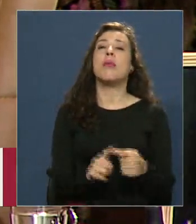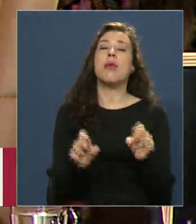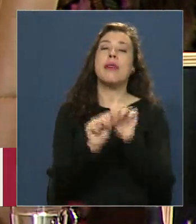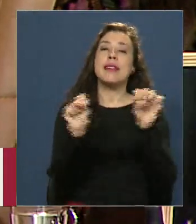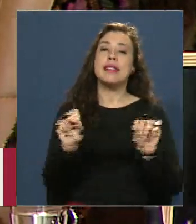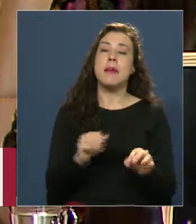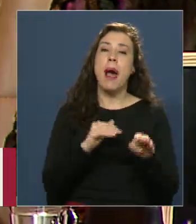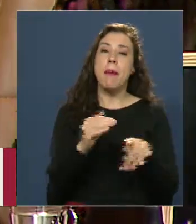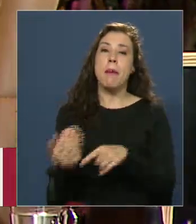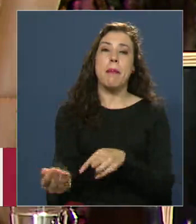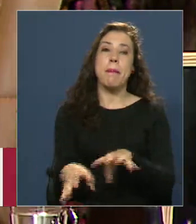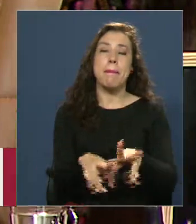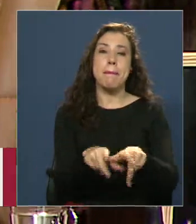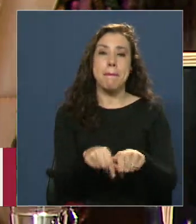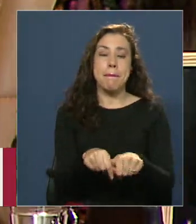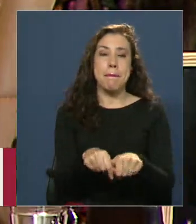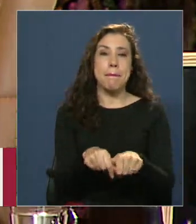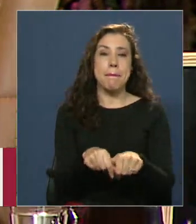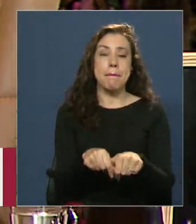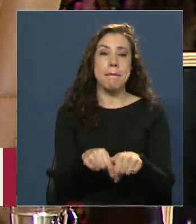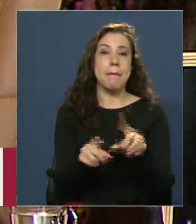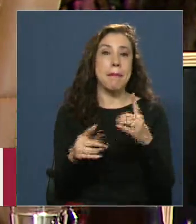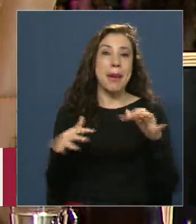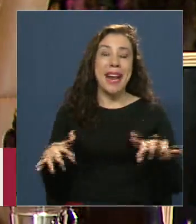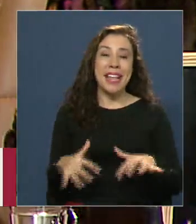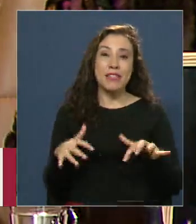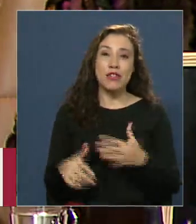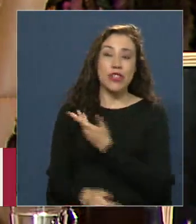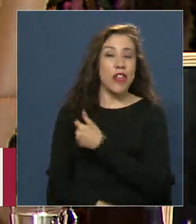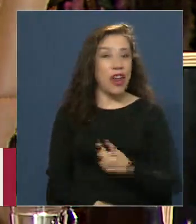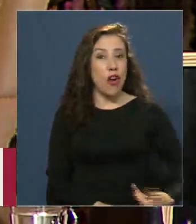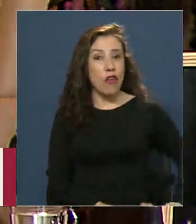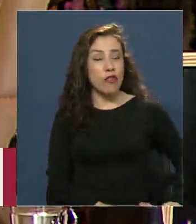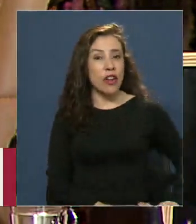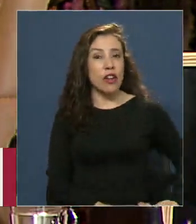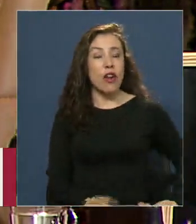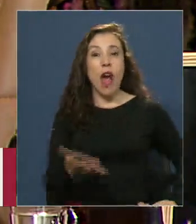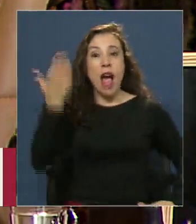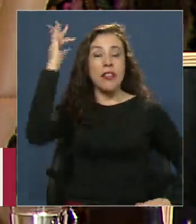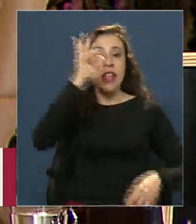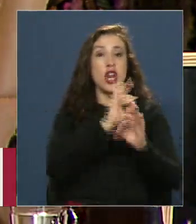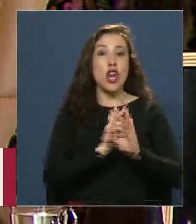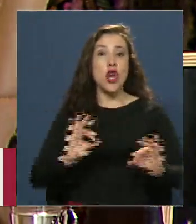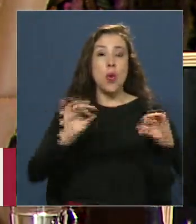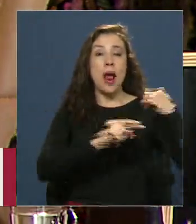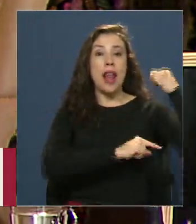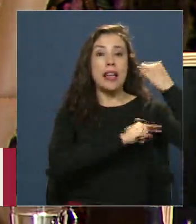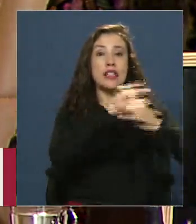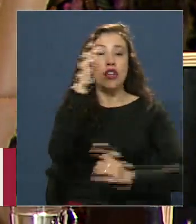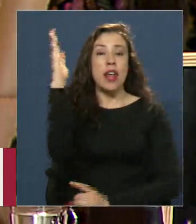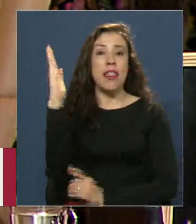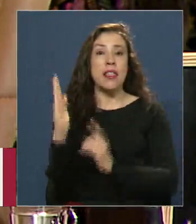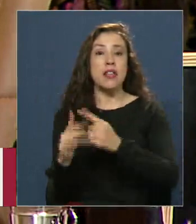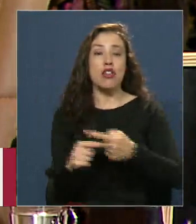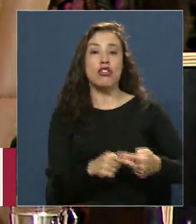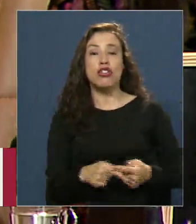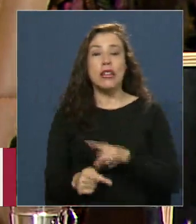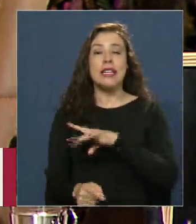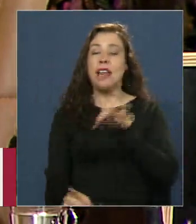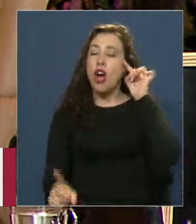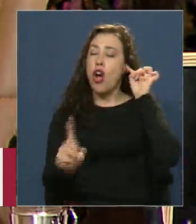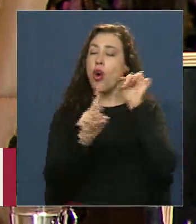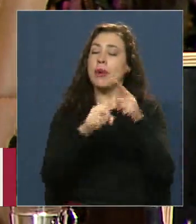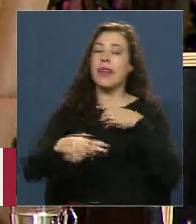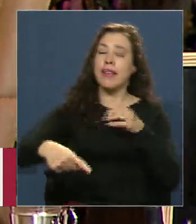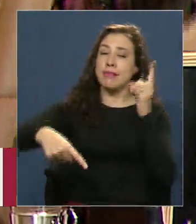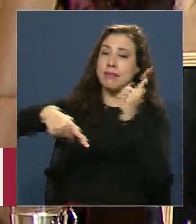sistema de apoyo a las familias. Este primer esfuerzo de nuestro gobierno es inédito en la historia de desarrollo social en Chile. Apunta a